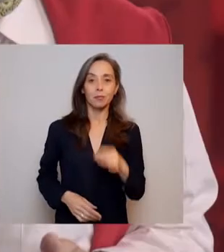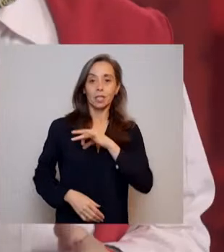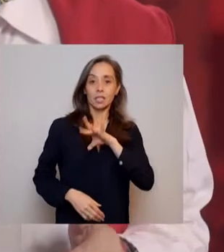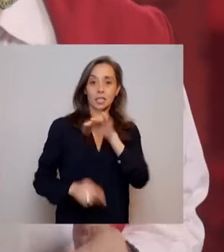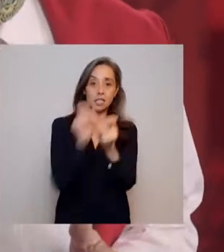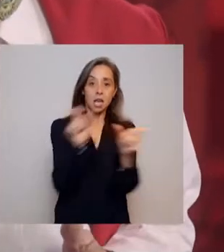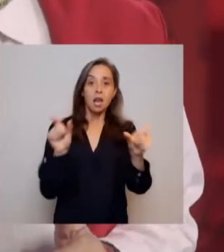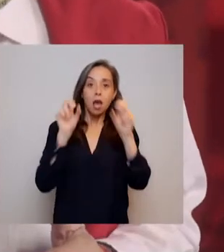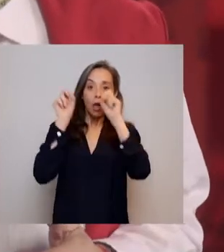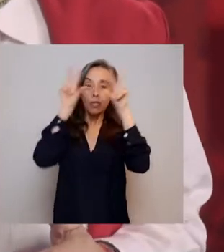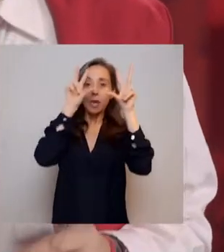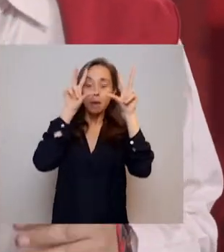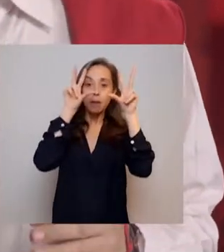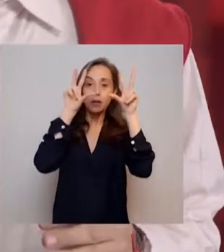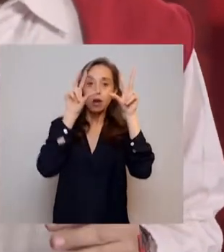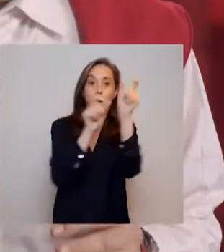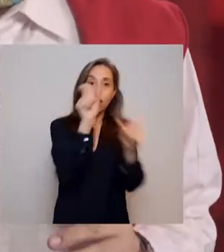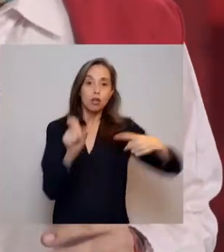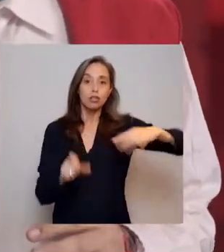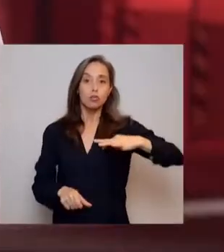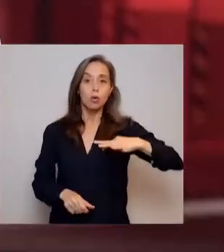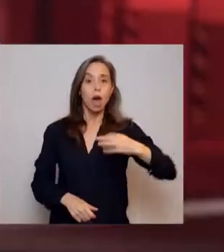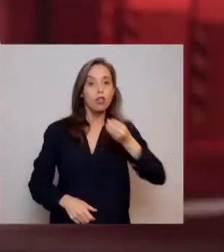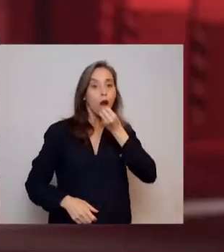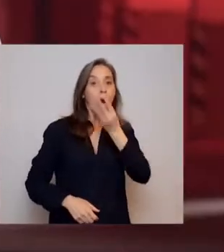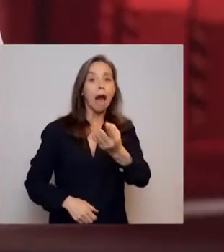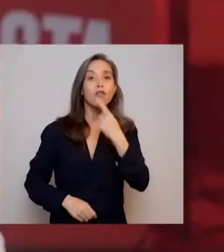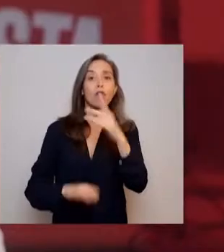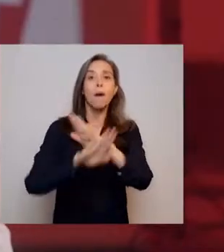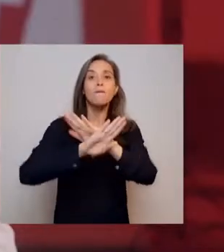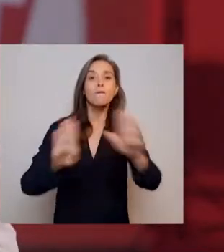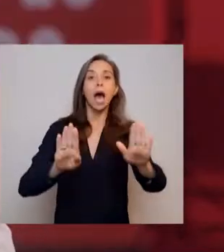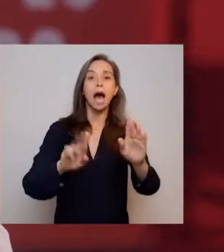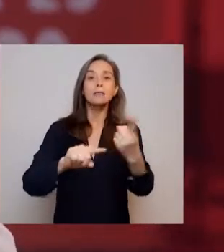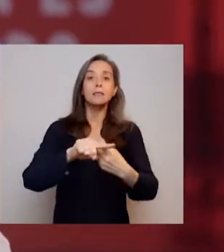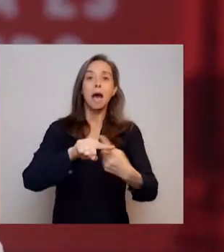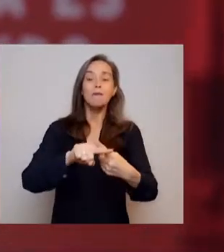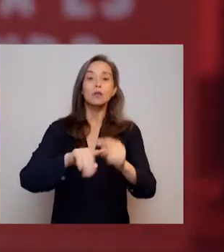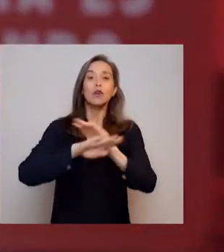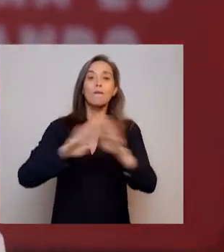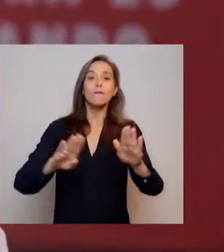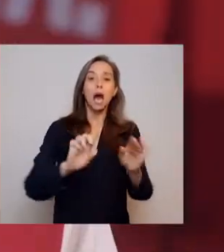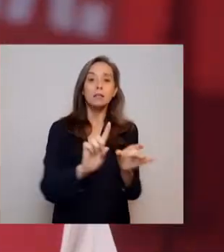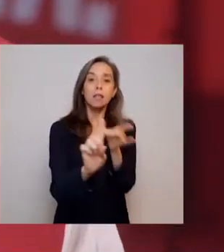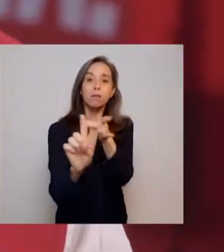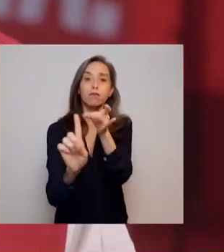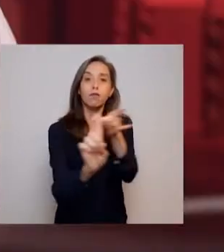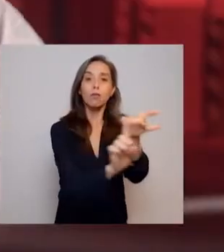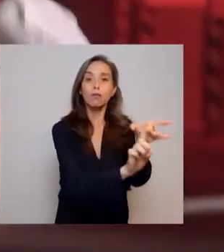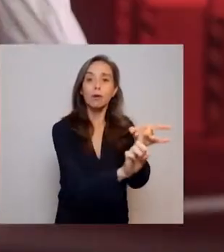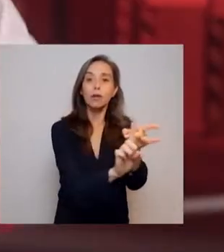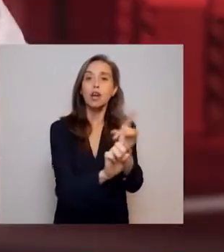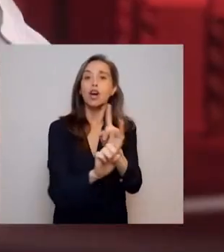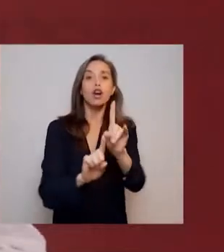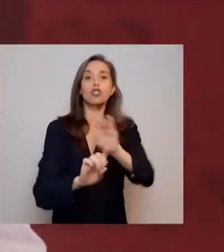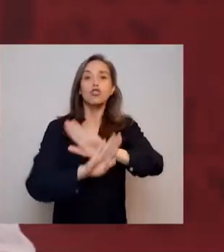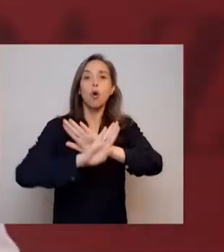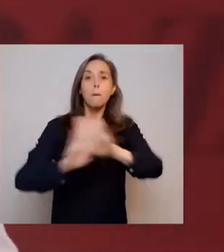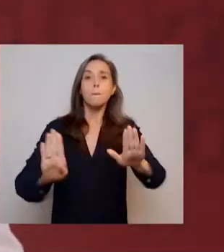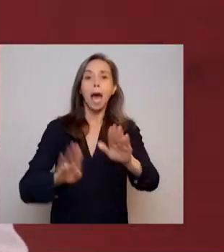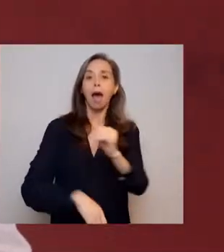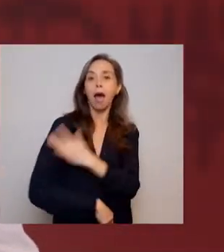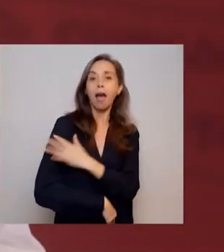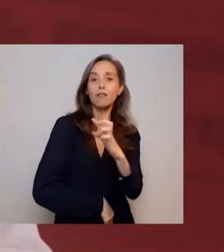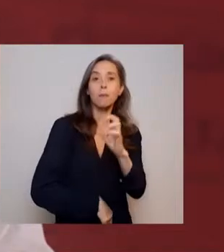chile despertó el pueblo habló y dijo basta de abuso basta de atropellos nomás a